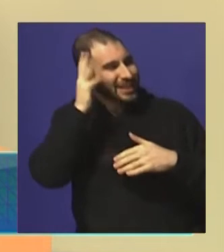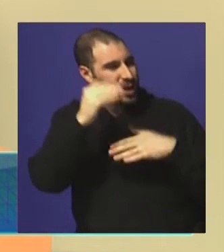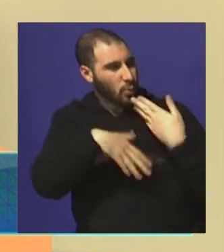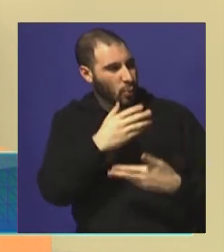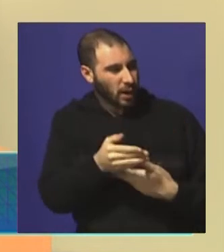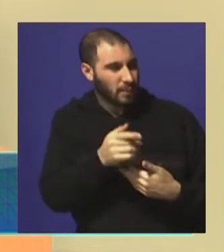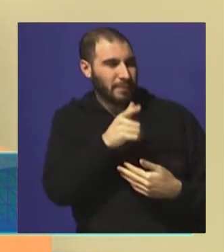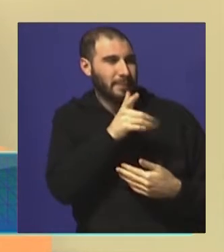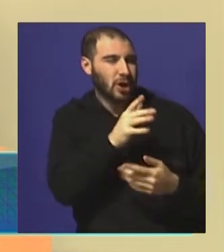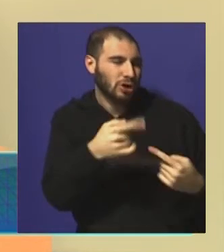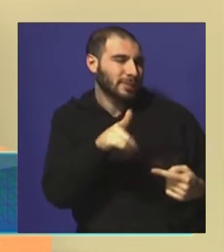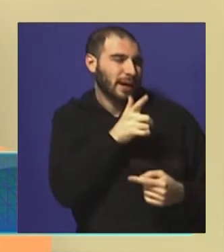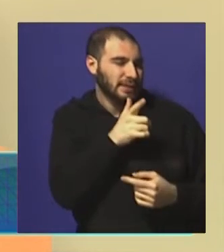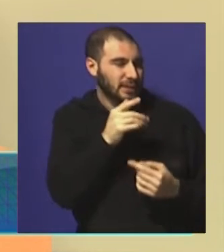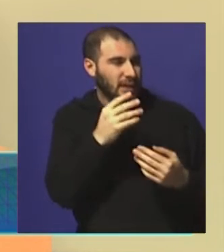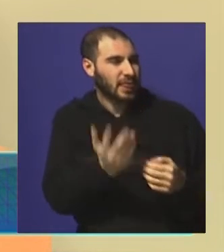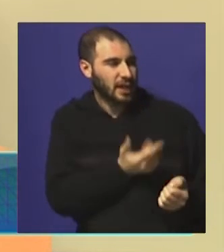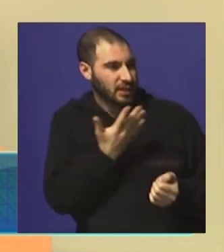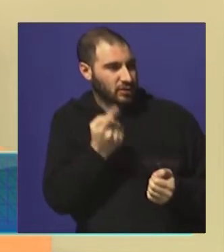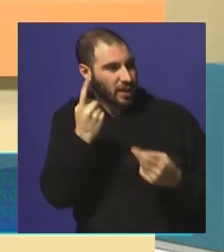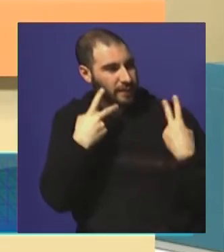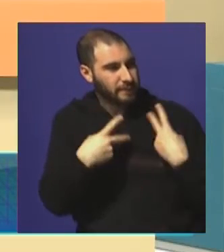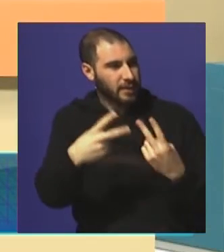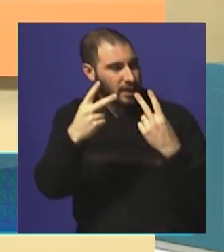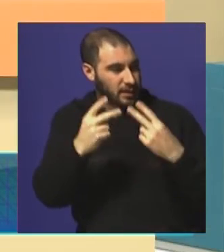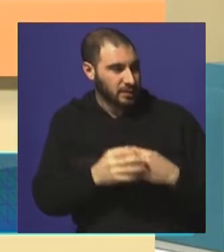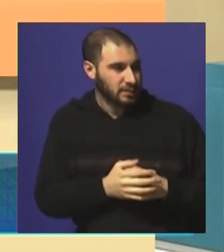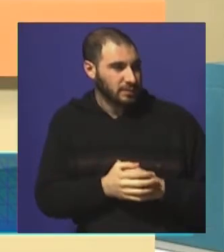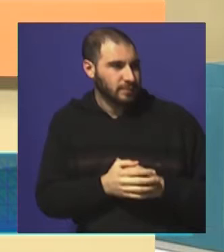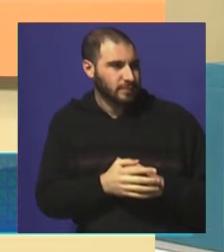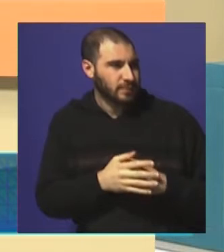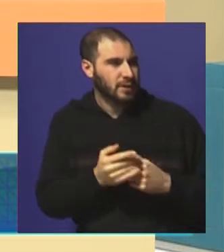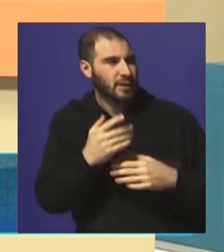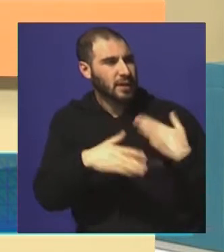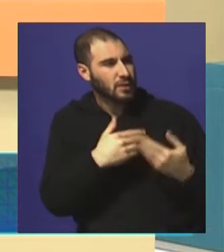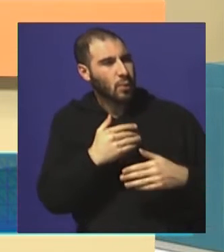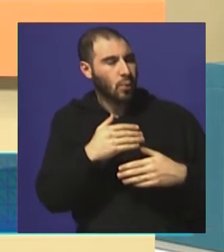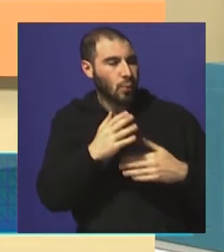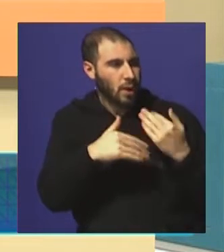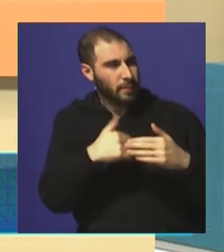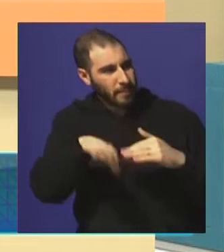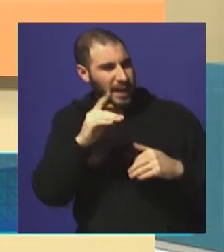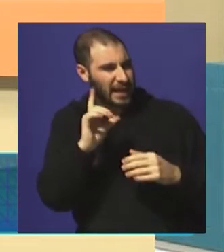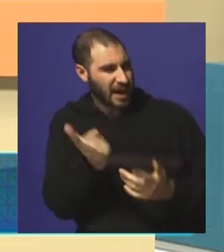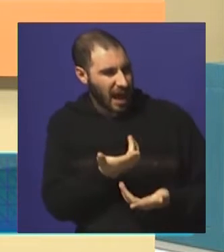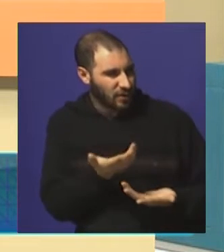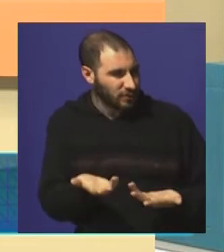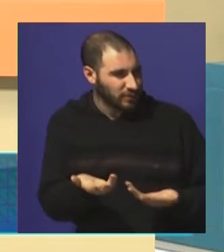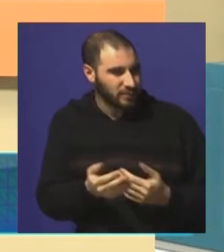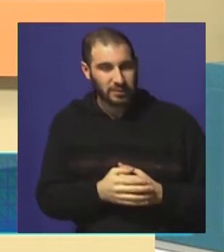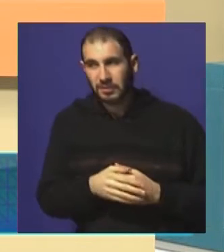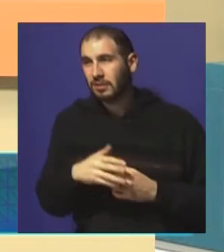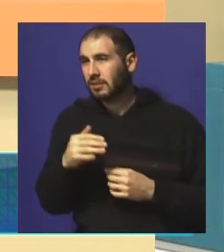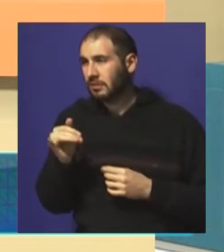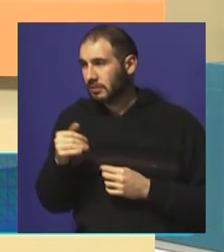situación similar con los dirigentes que viajaban, más dirigentes que jugadores, bastante raro, ¿no?